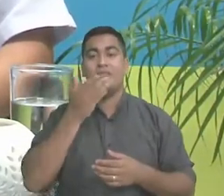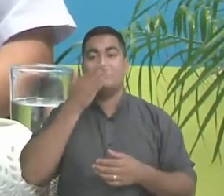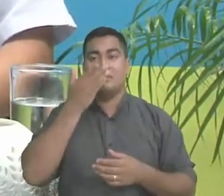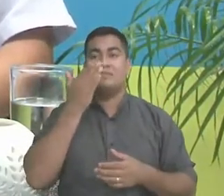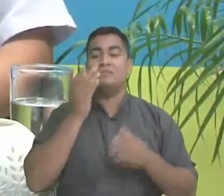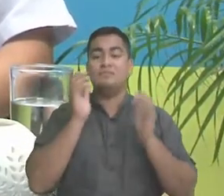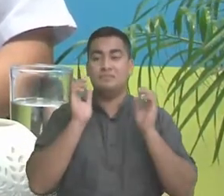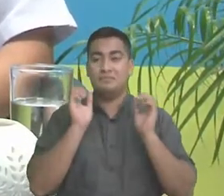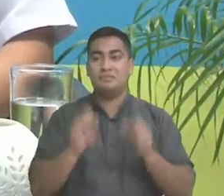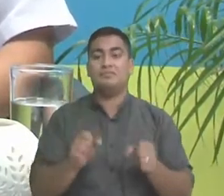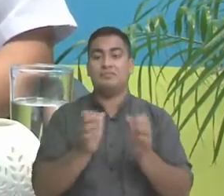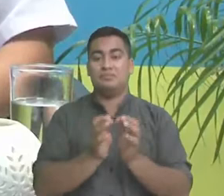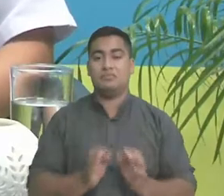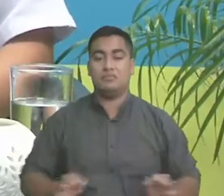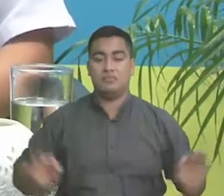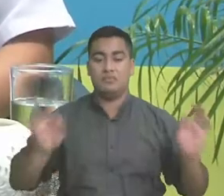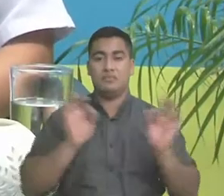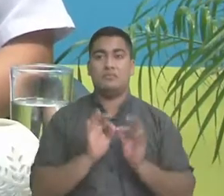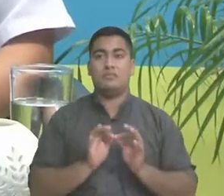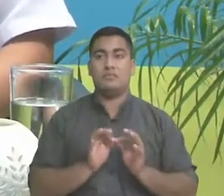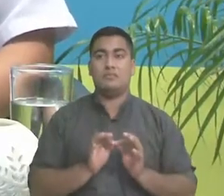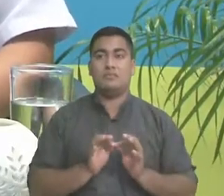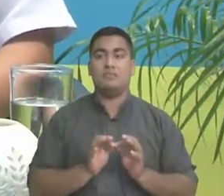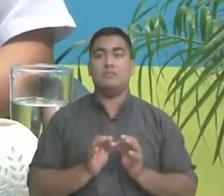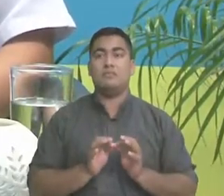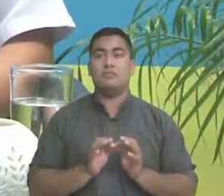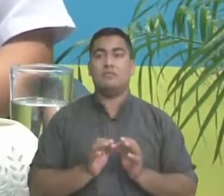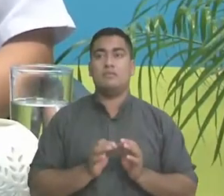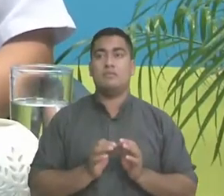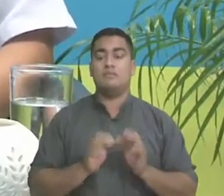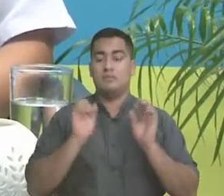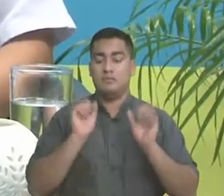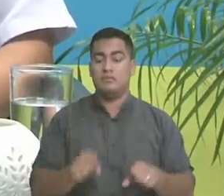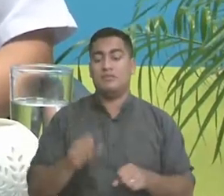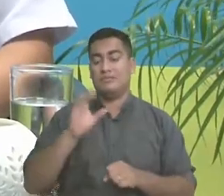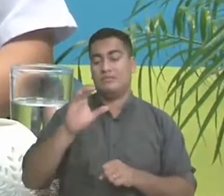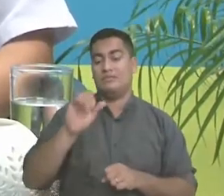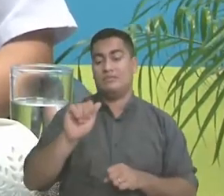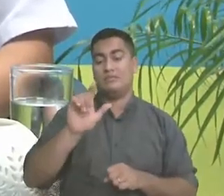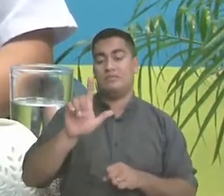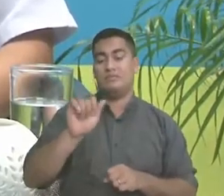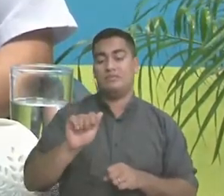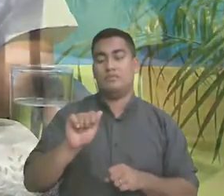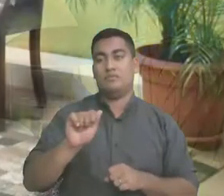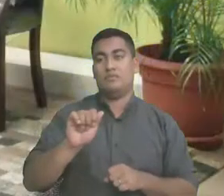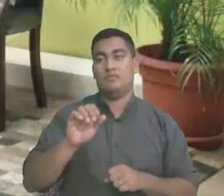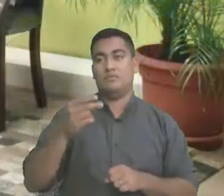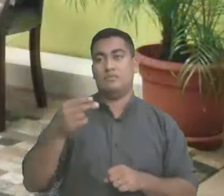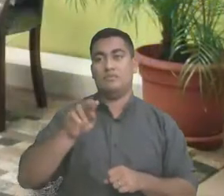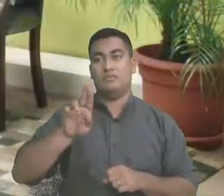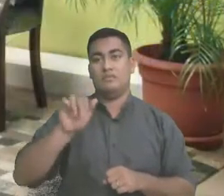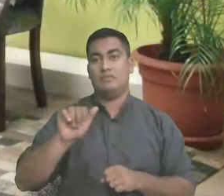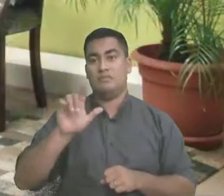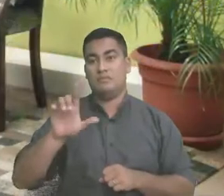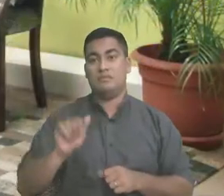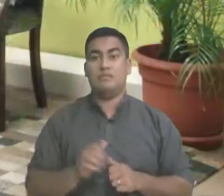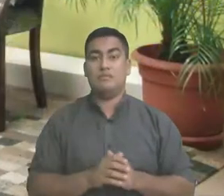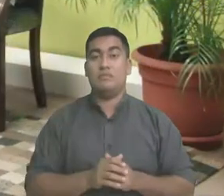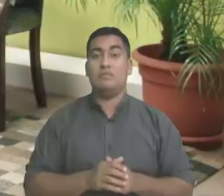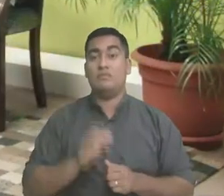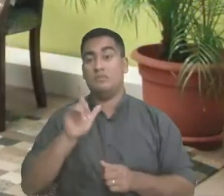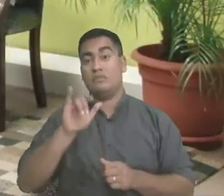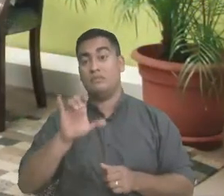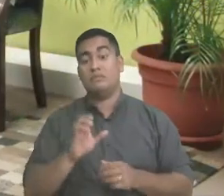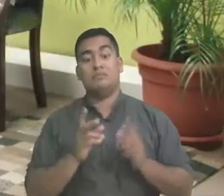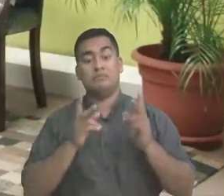puede indicar. Y podemos utilizar la planta de calahuala. Calahuala. Sí. Interesante. Licenciada,